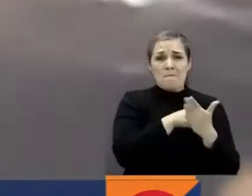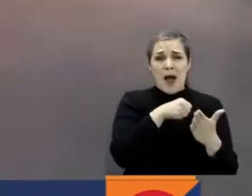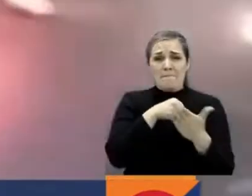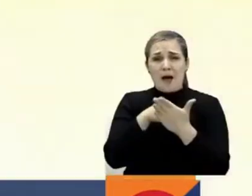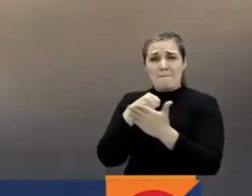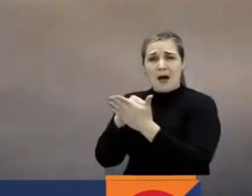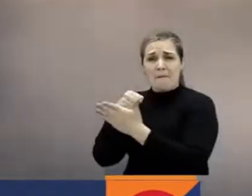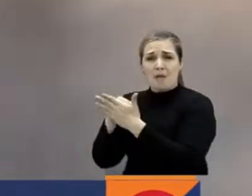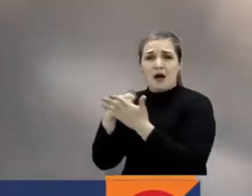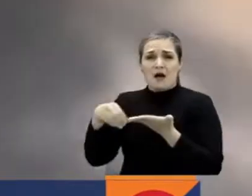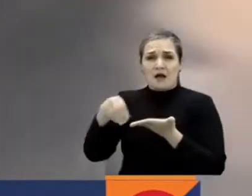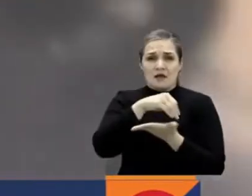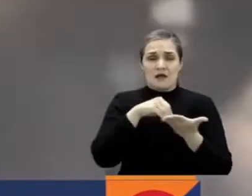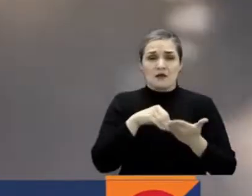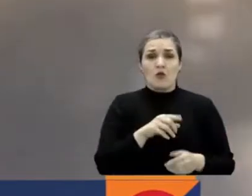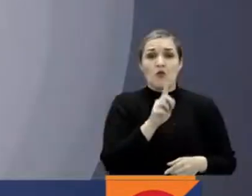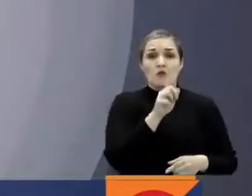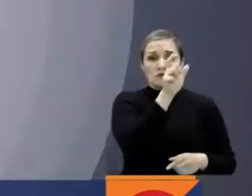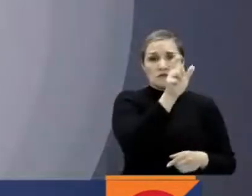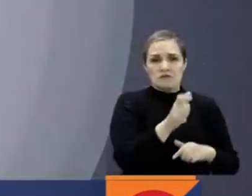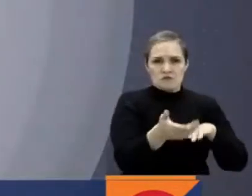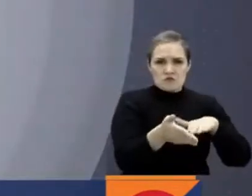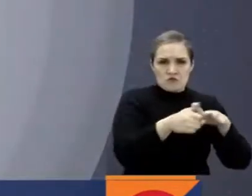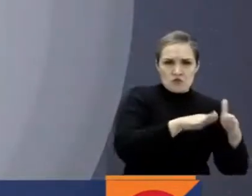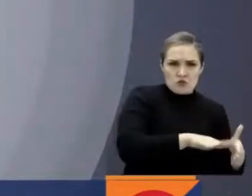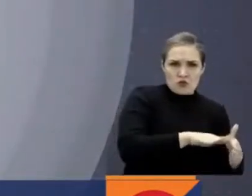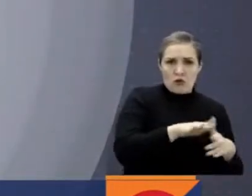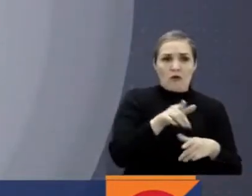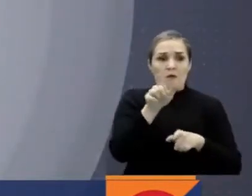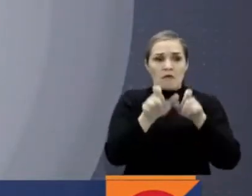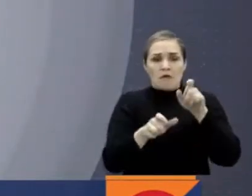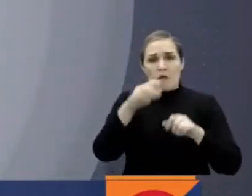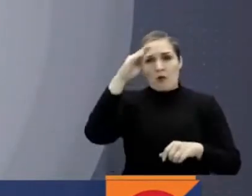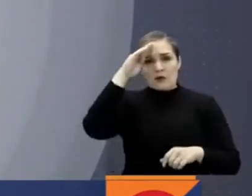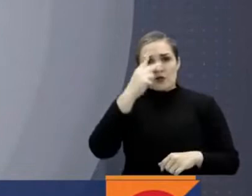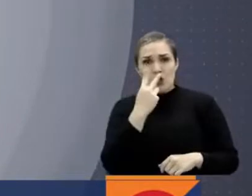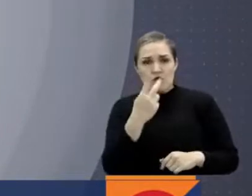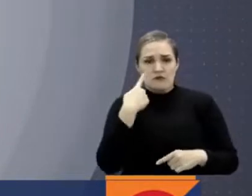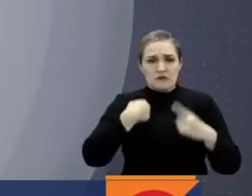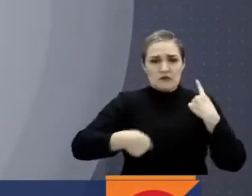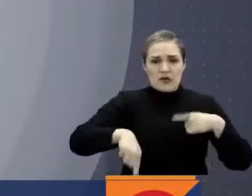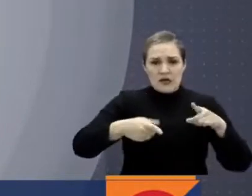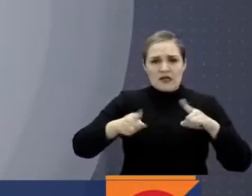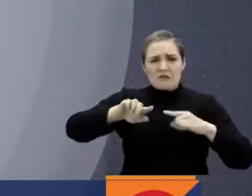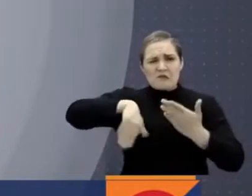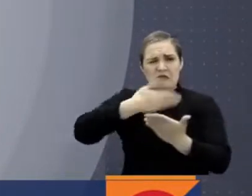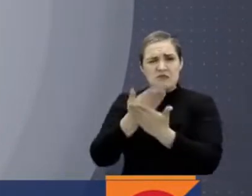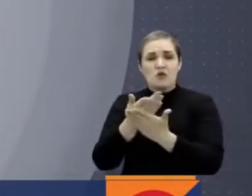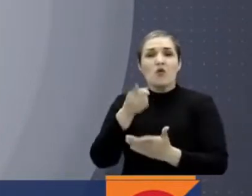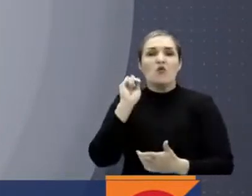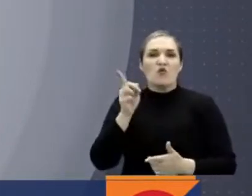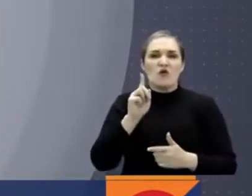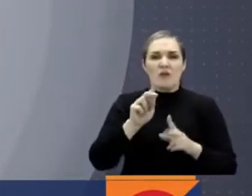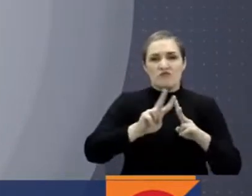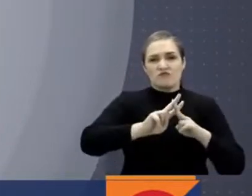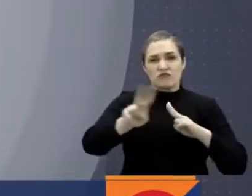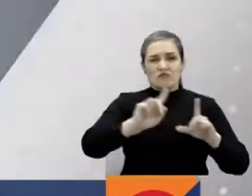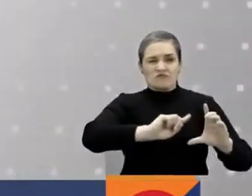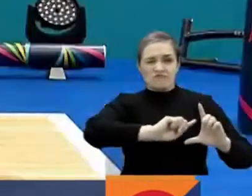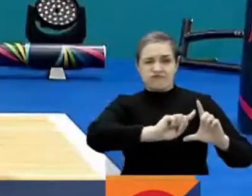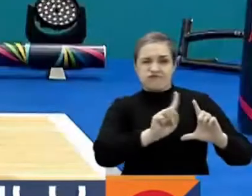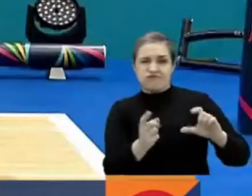un muerto, 2 policías heridos y daños en un peaje. Exceso de velocidad y consumo de alcohol, las principales